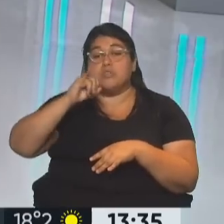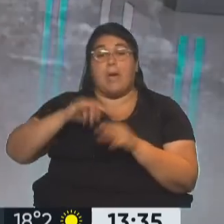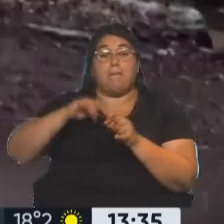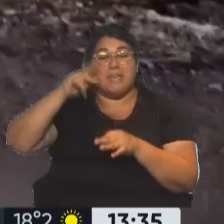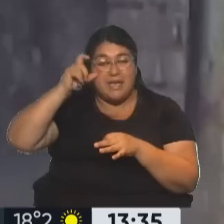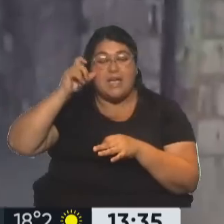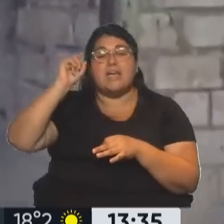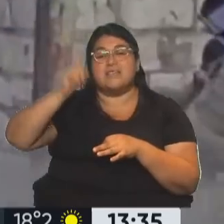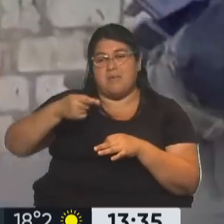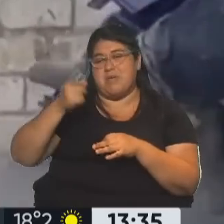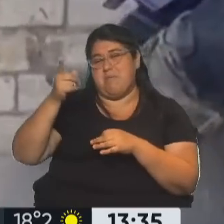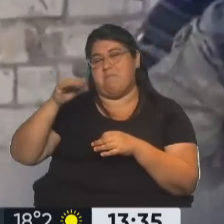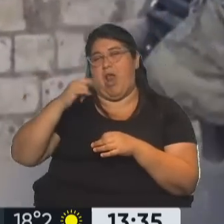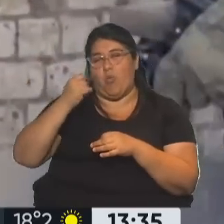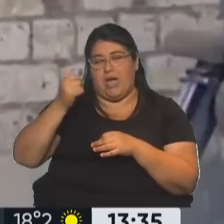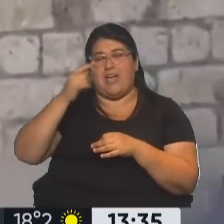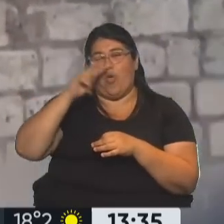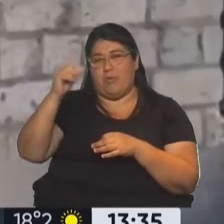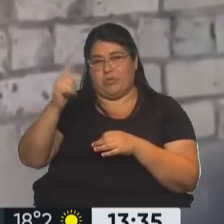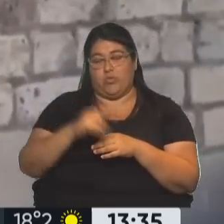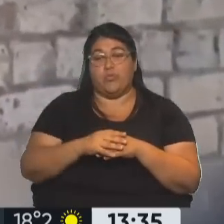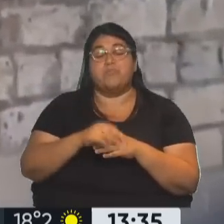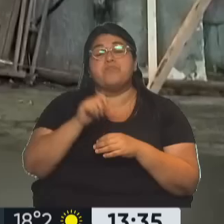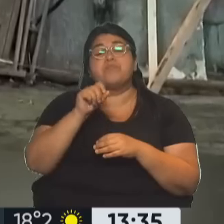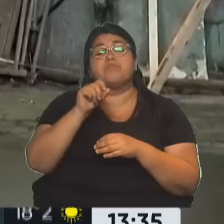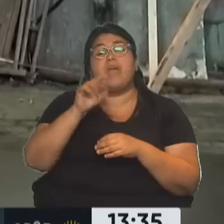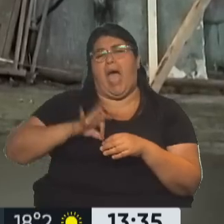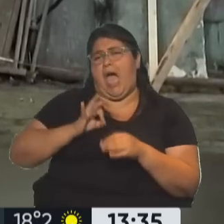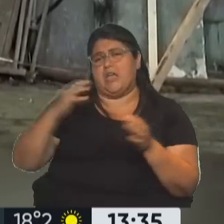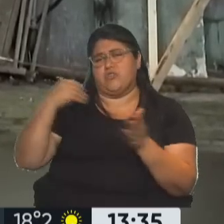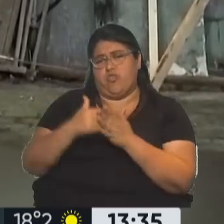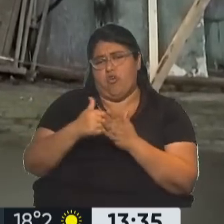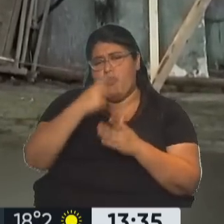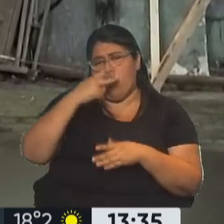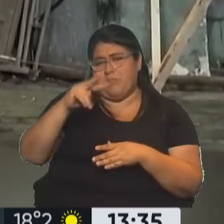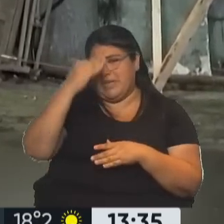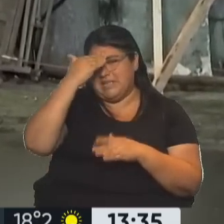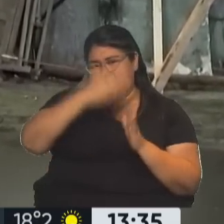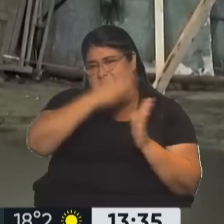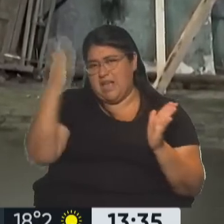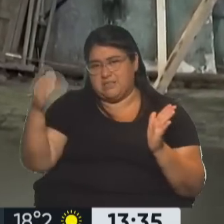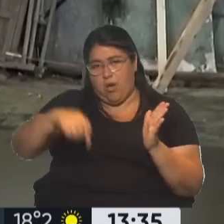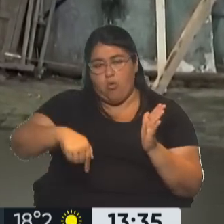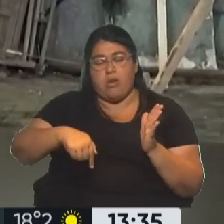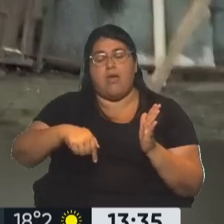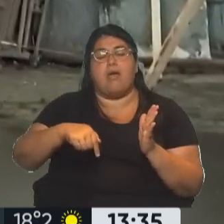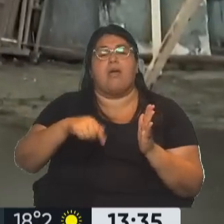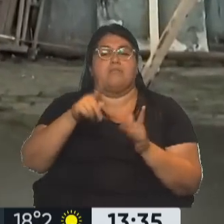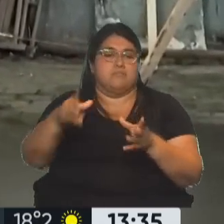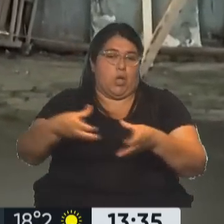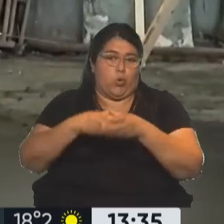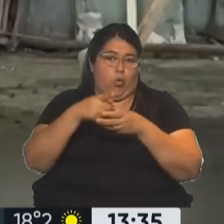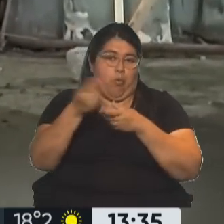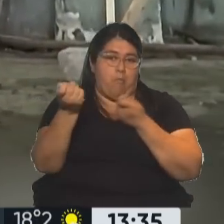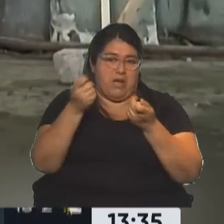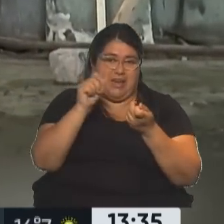Mali. Bueno, allí está lo que ha sucedido con el transcurso de estos años, desde 2015 y lo que está pasando ahora con este grupo